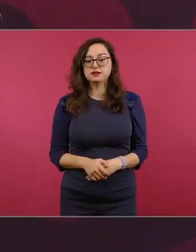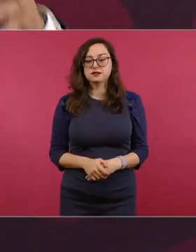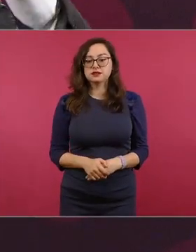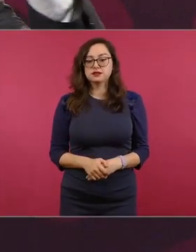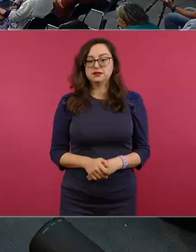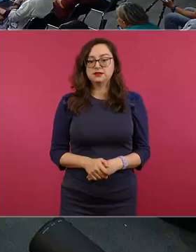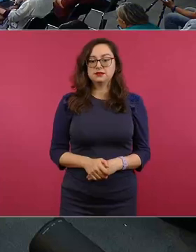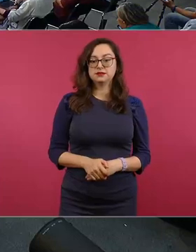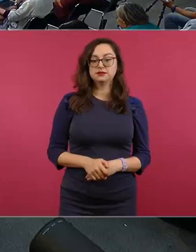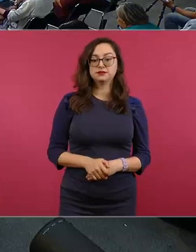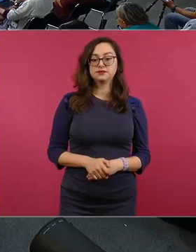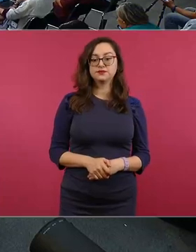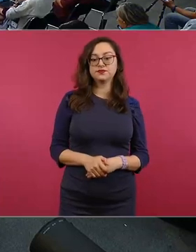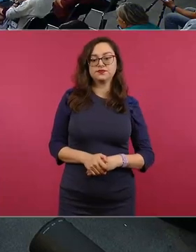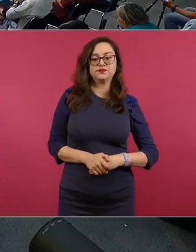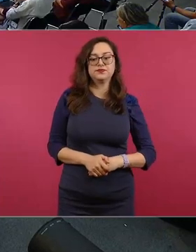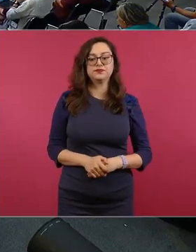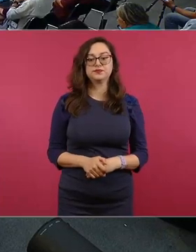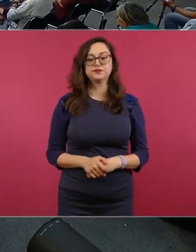Pero es un caso